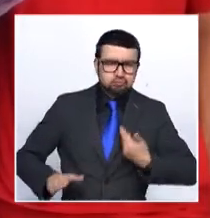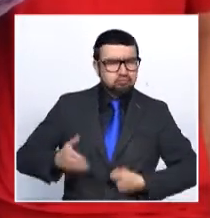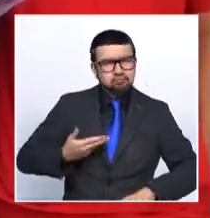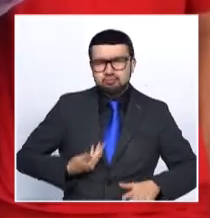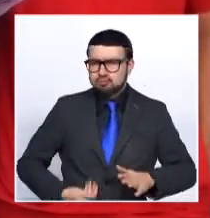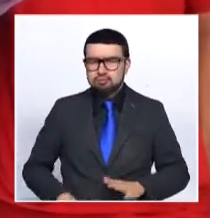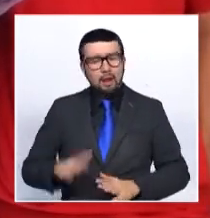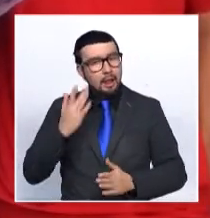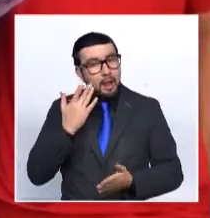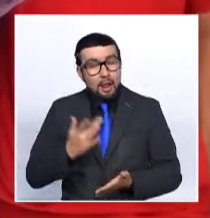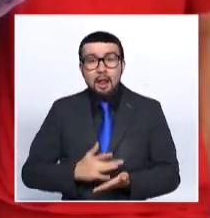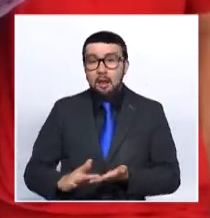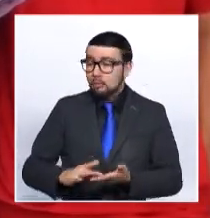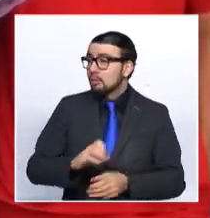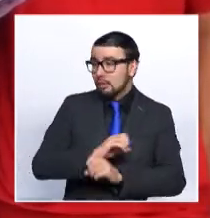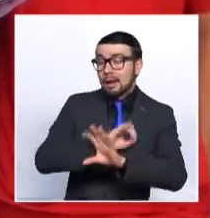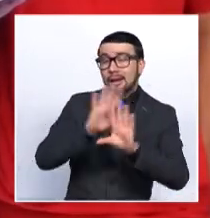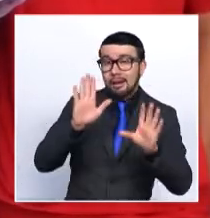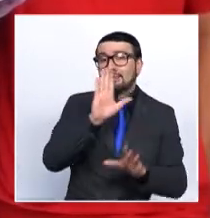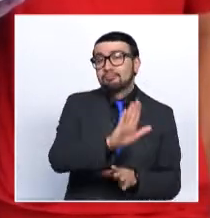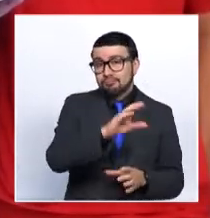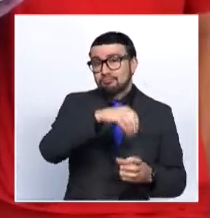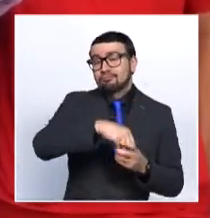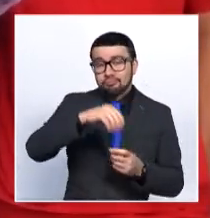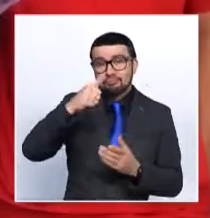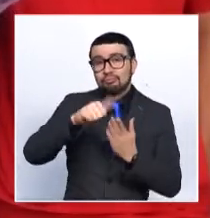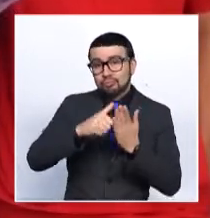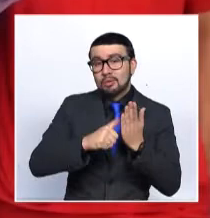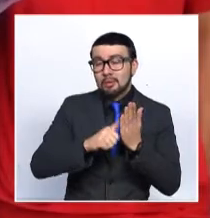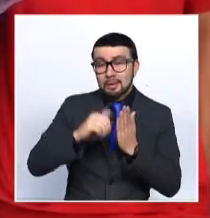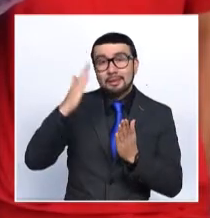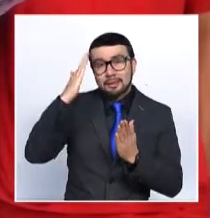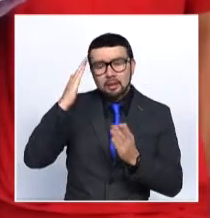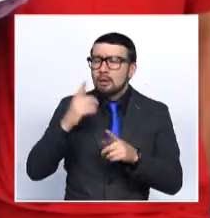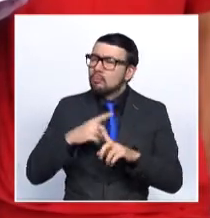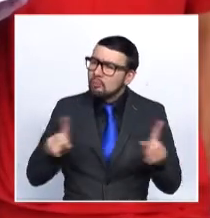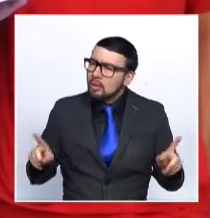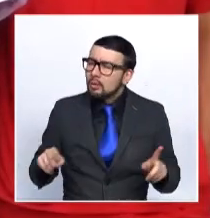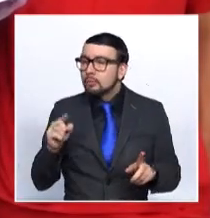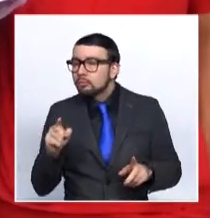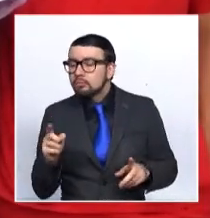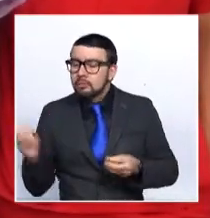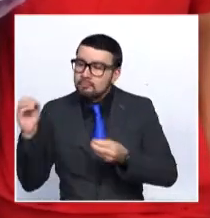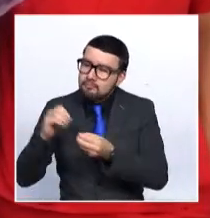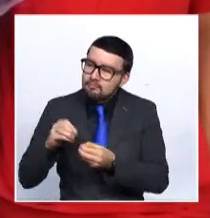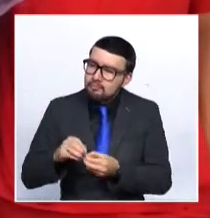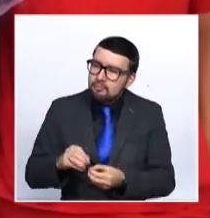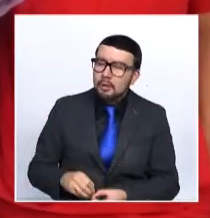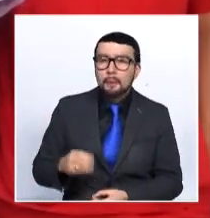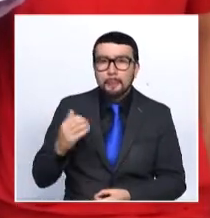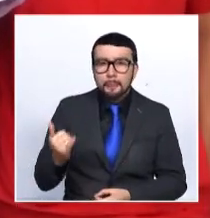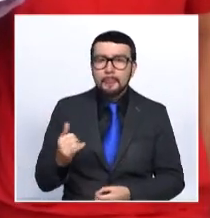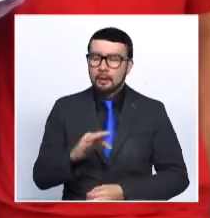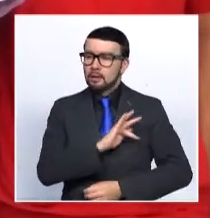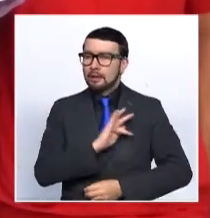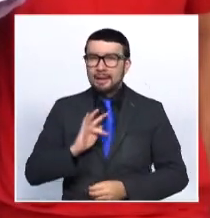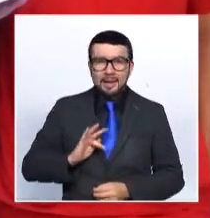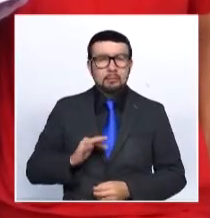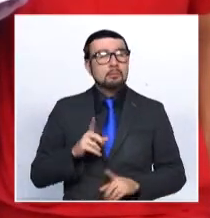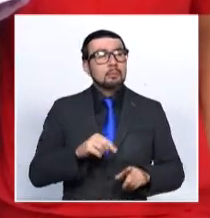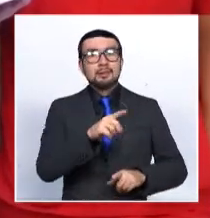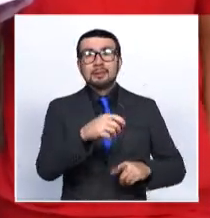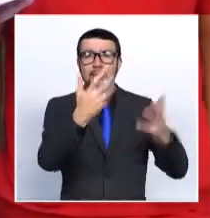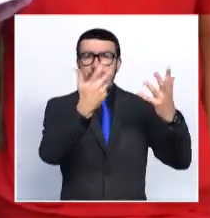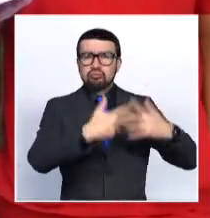tenemos muy claro en nuestros programas, pero que se le hacen ya otra serie de terapias con unos equipos, unas máquinas